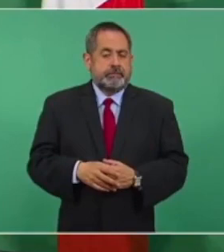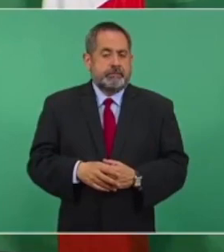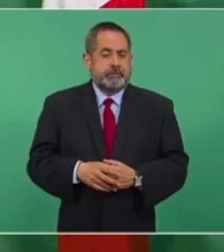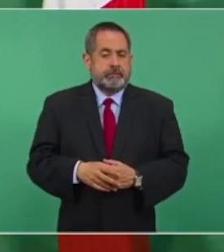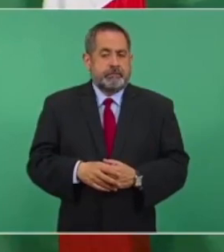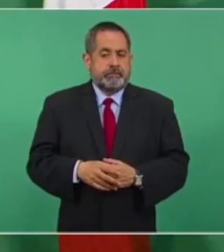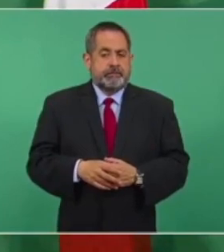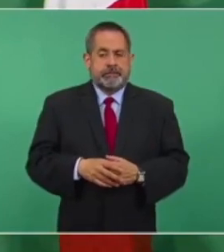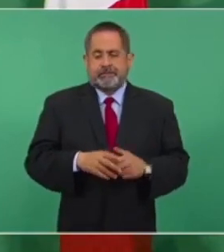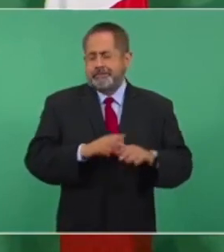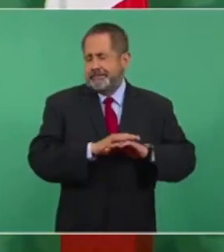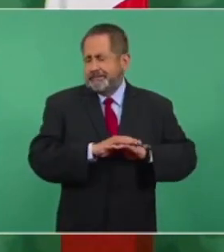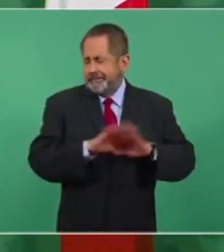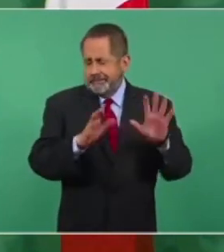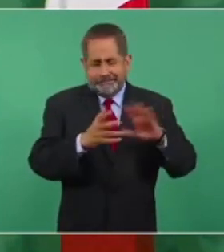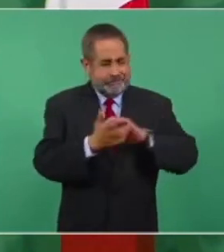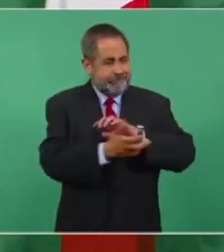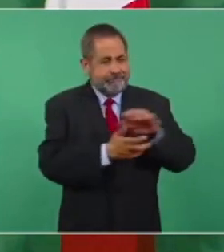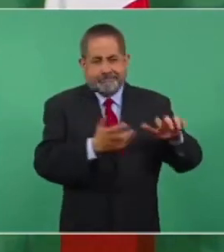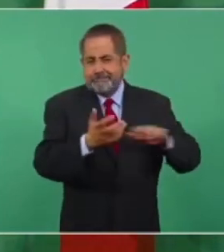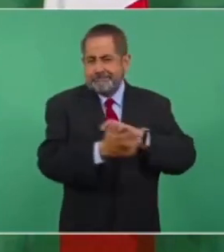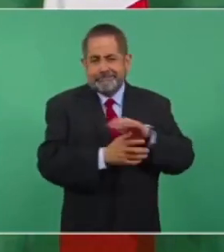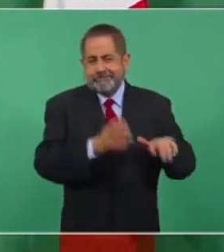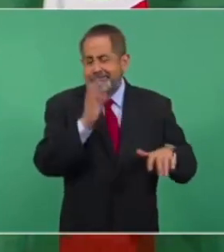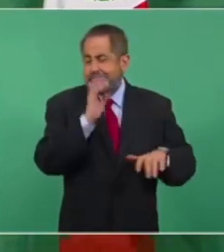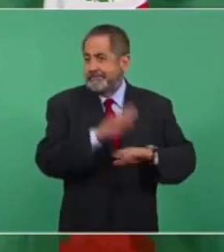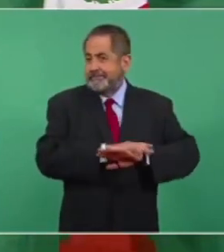Un desaseo completo,